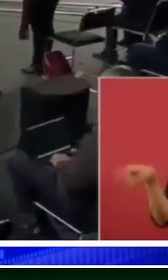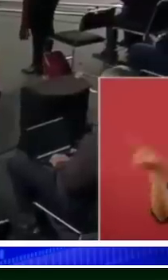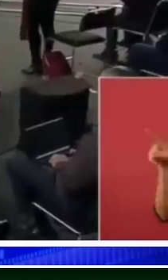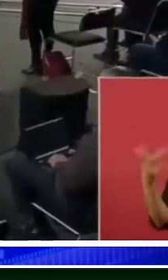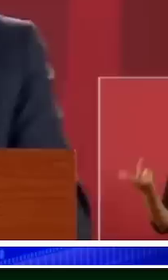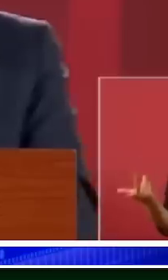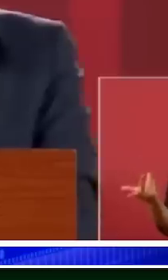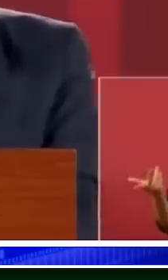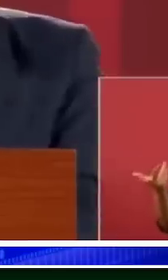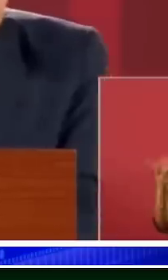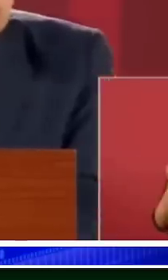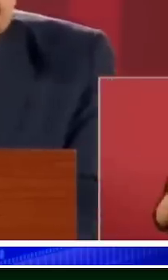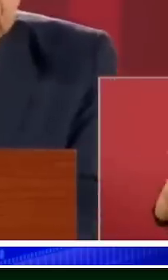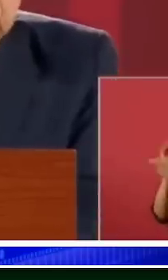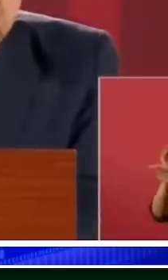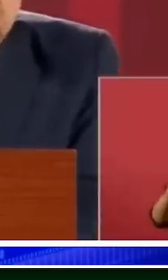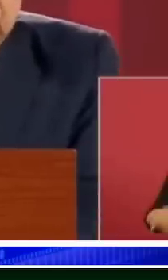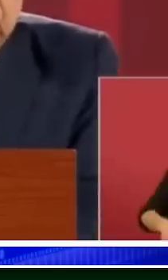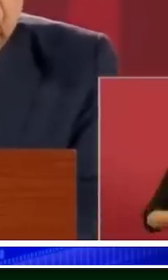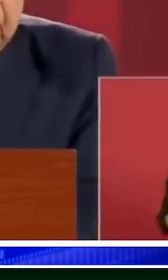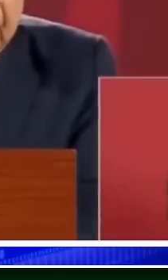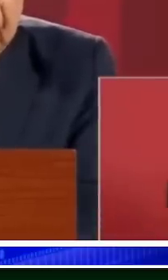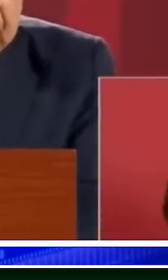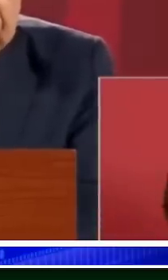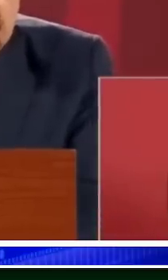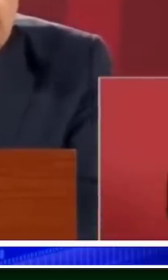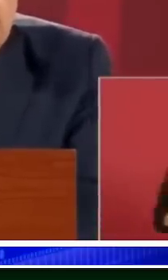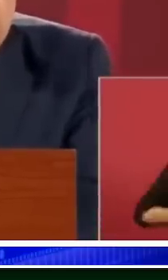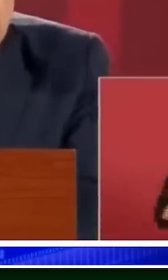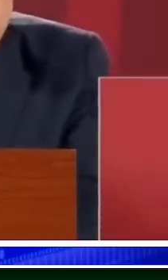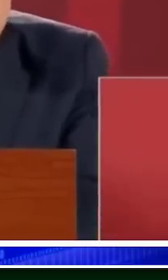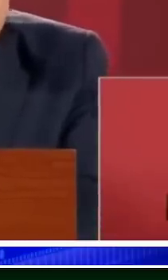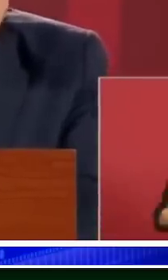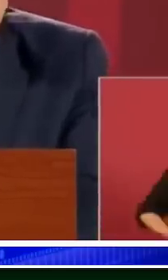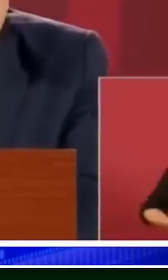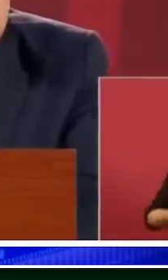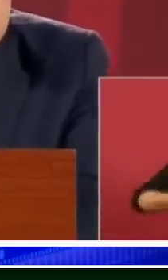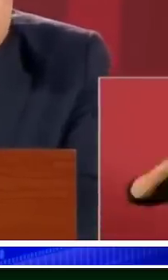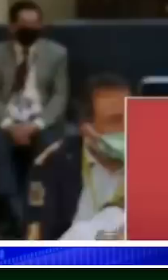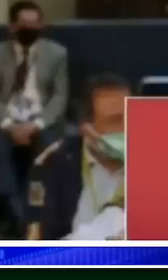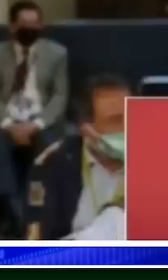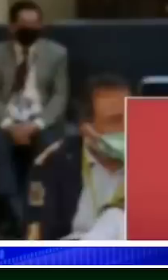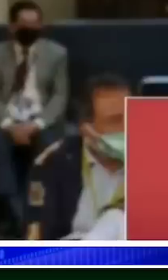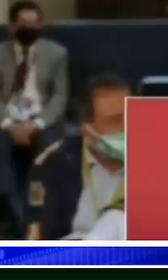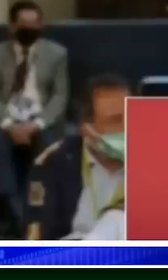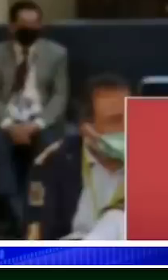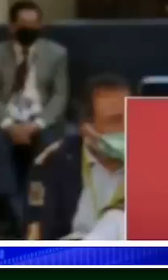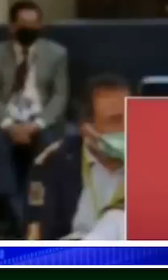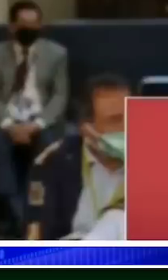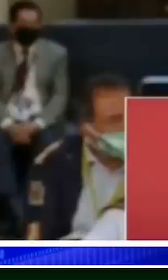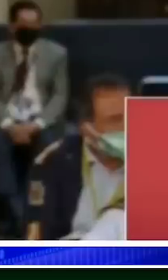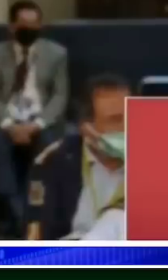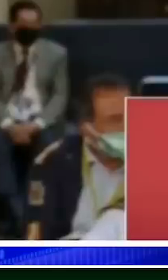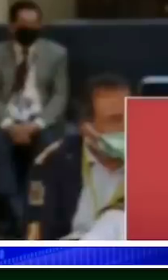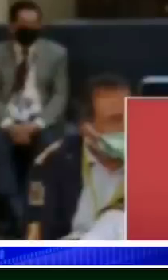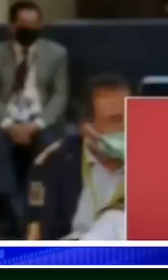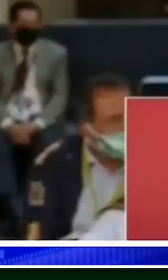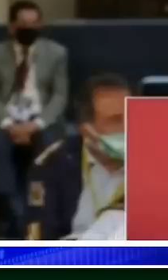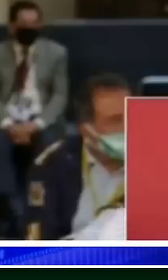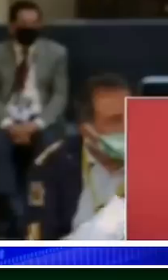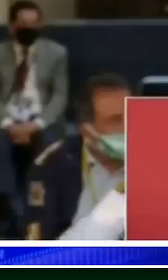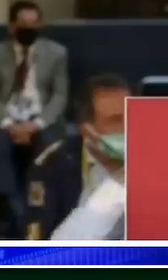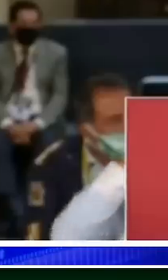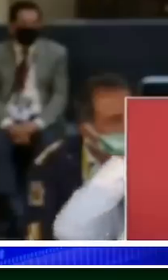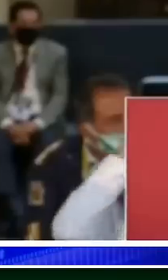atento a los reclamos de millones de mexicanos que se han dado en las redes sociales en todo tipo de canales sobre todo para mostrar su molestia su